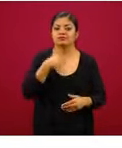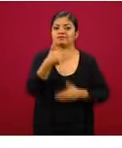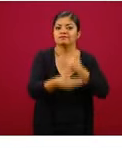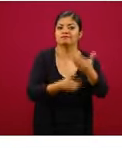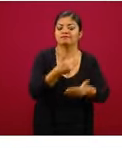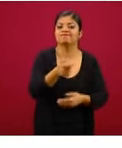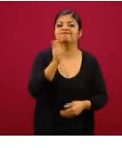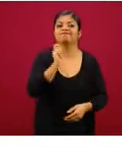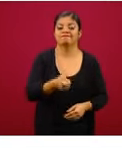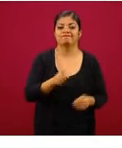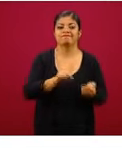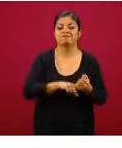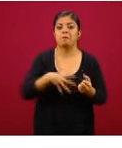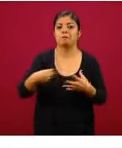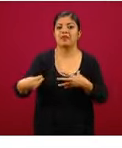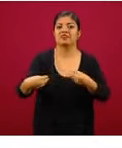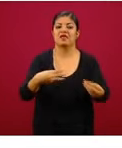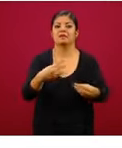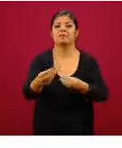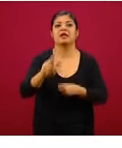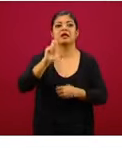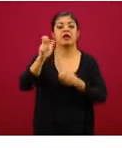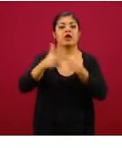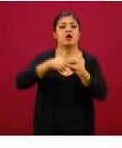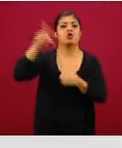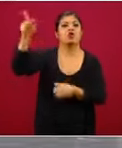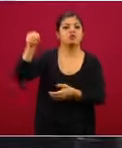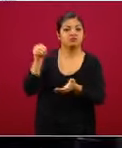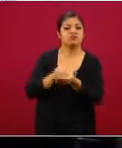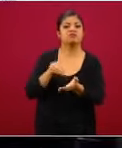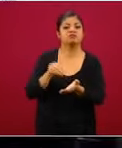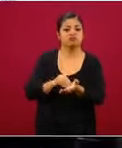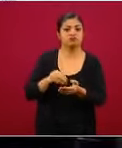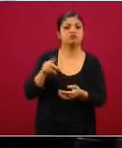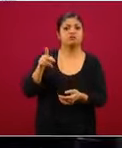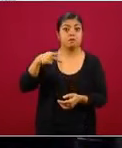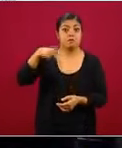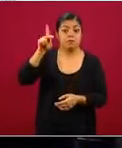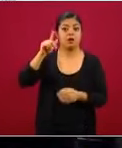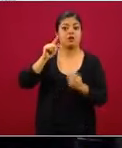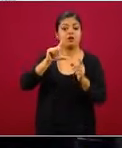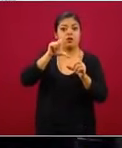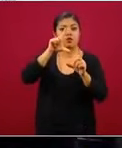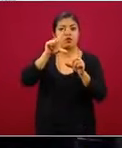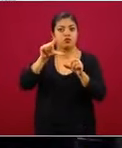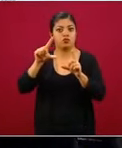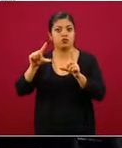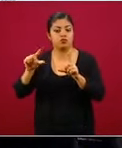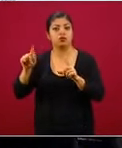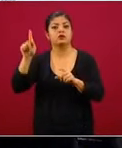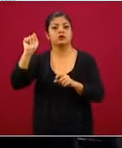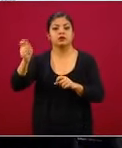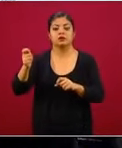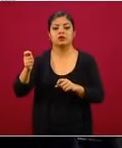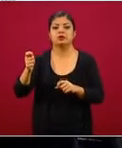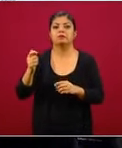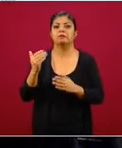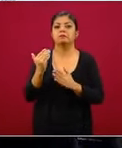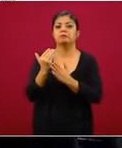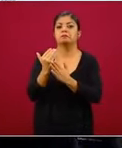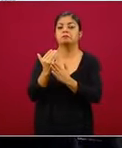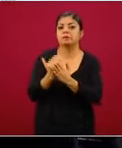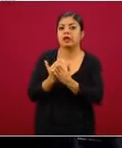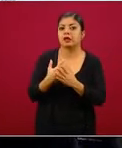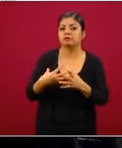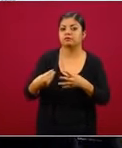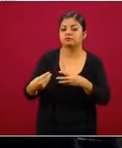es cómo la pandemia en la región europea continúa disminuyendo, y más más bien acercándose a transmisiones muy